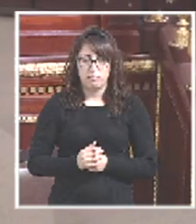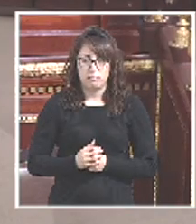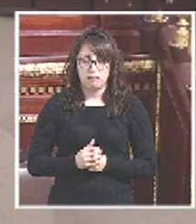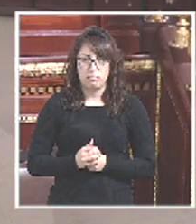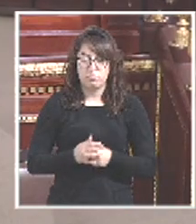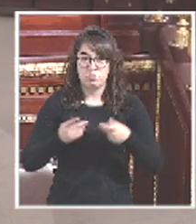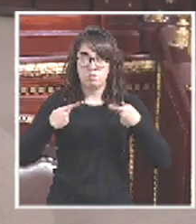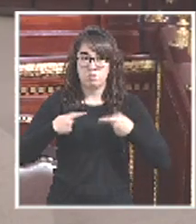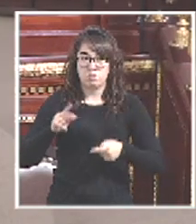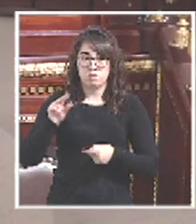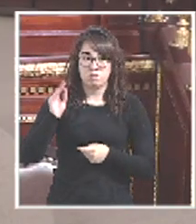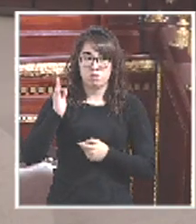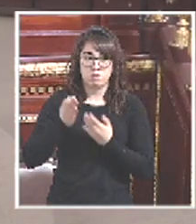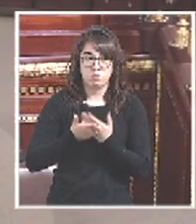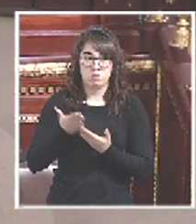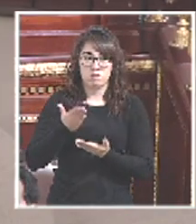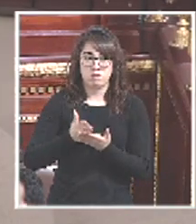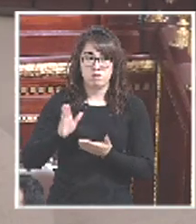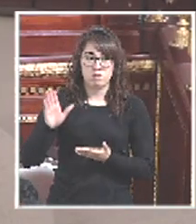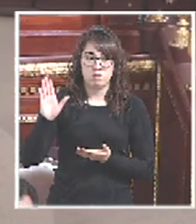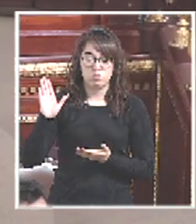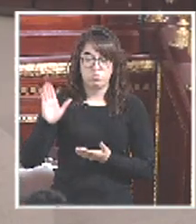Los que estén por la negativa,